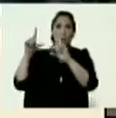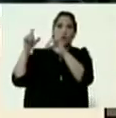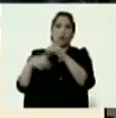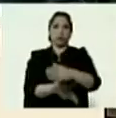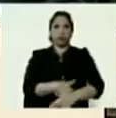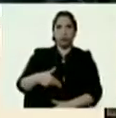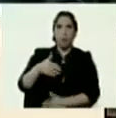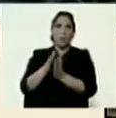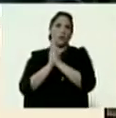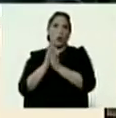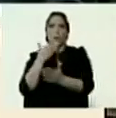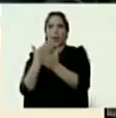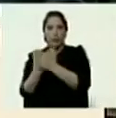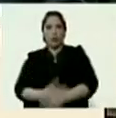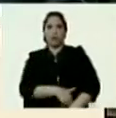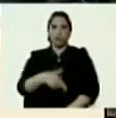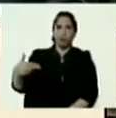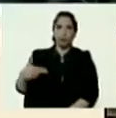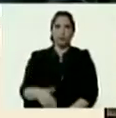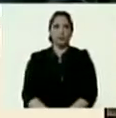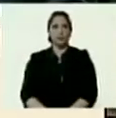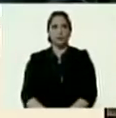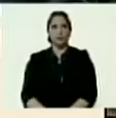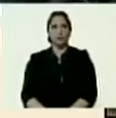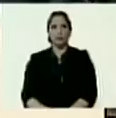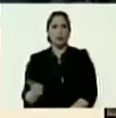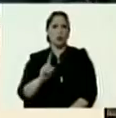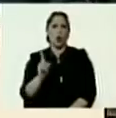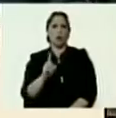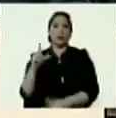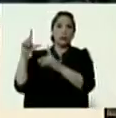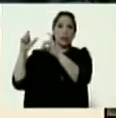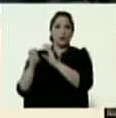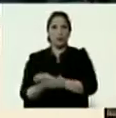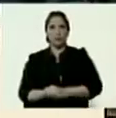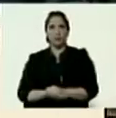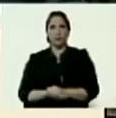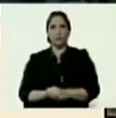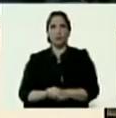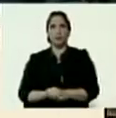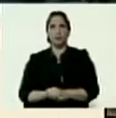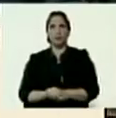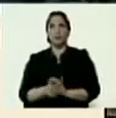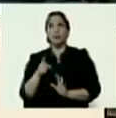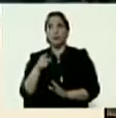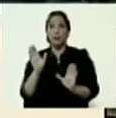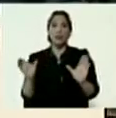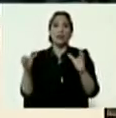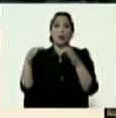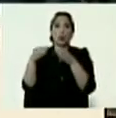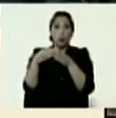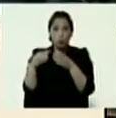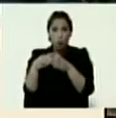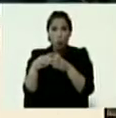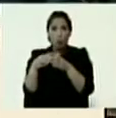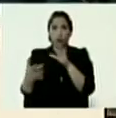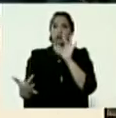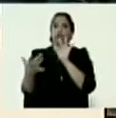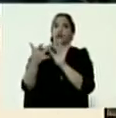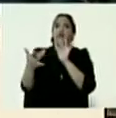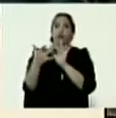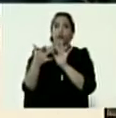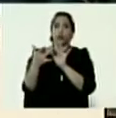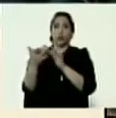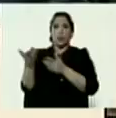del cinto, alias El Brother. No fue un selfie. Hubo una reunión coordinada por Marrero y